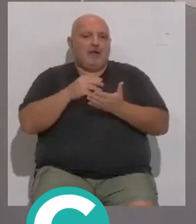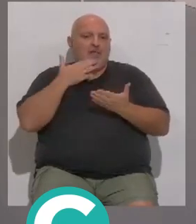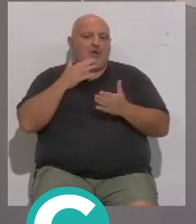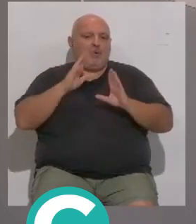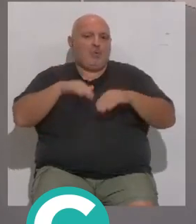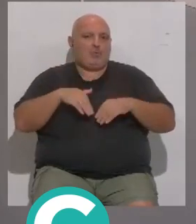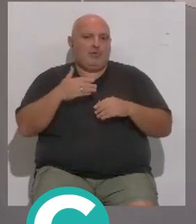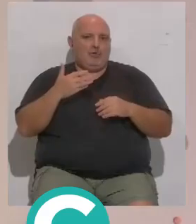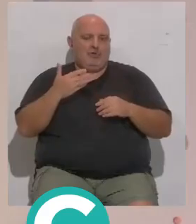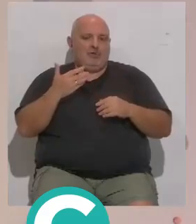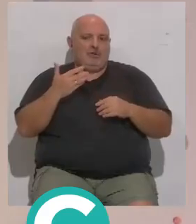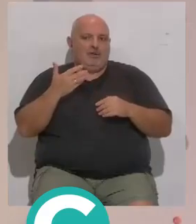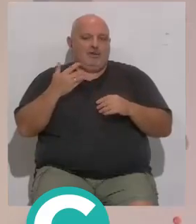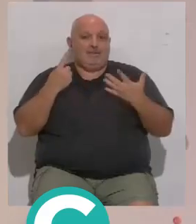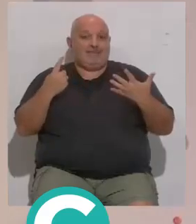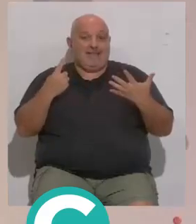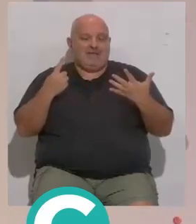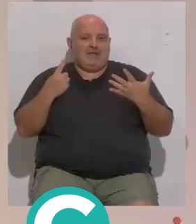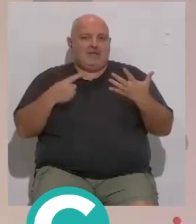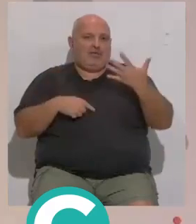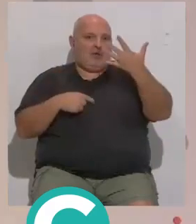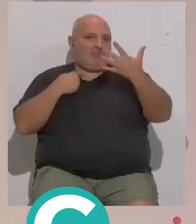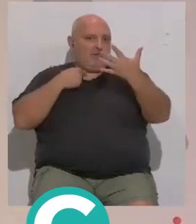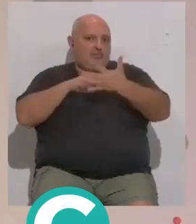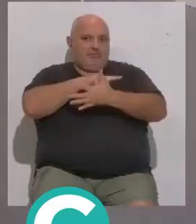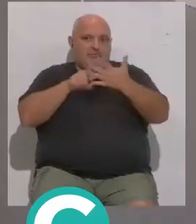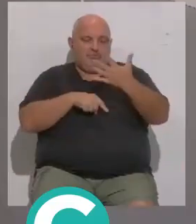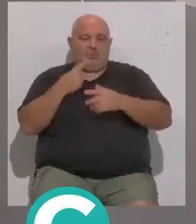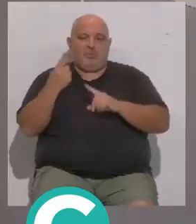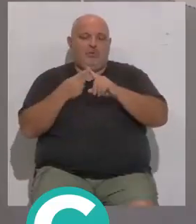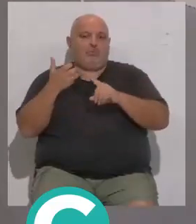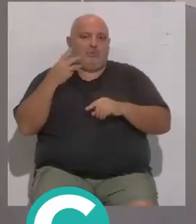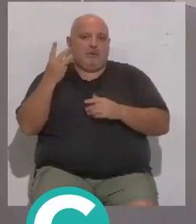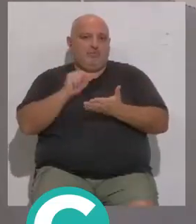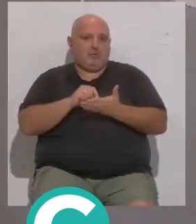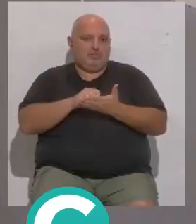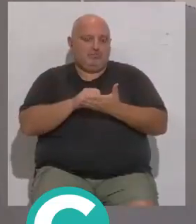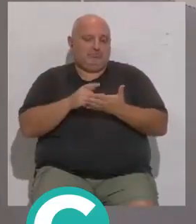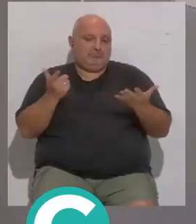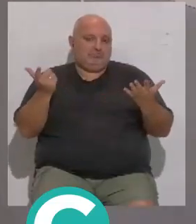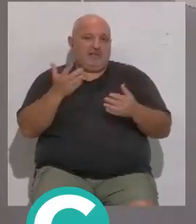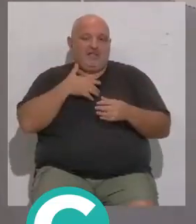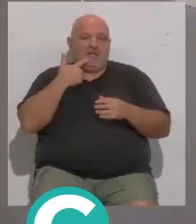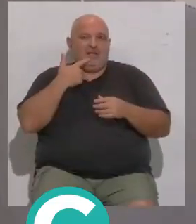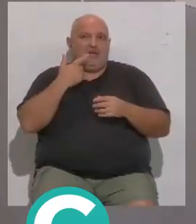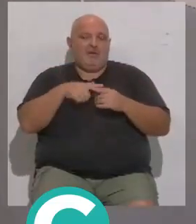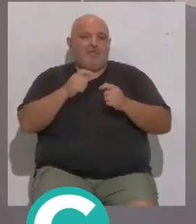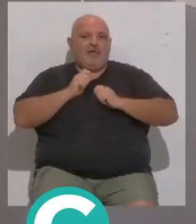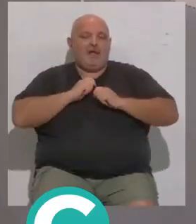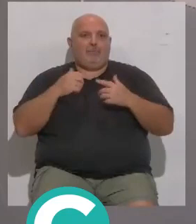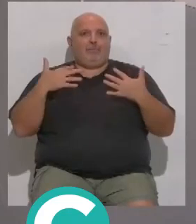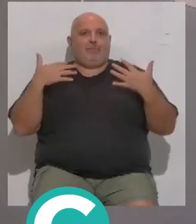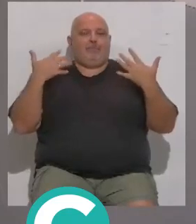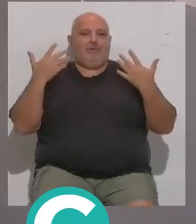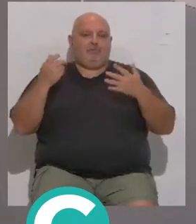en el último partido. O sea, de los 6, ha sido el último el que te ha dado ese estímulo, ese soplo de aire fresco que